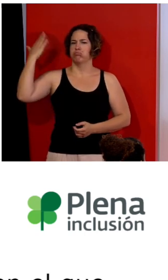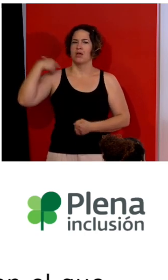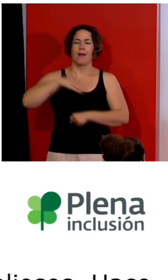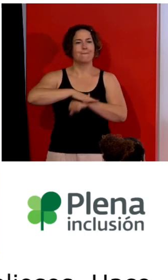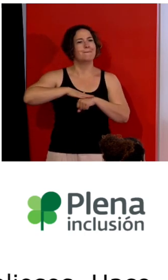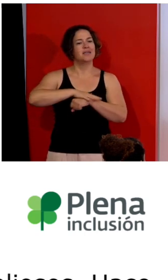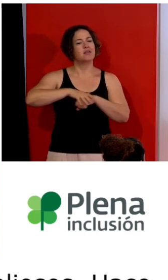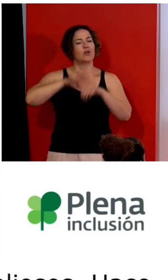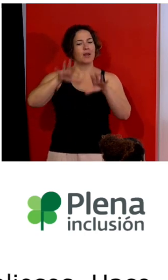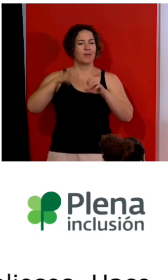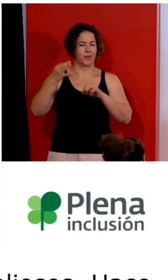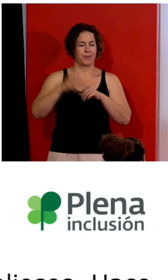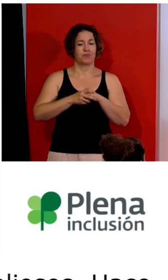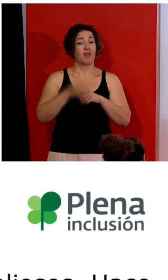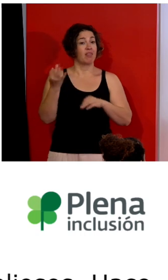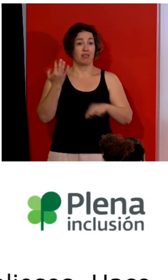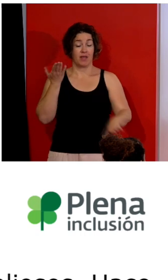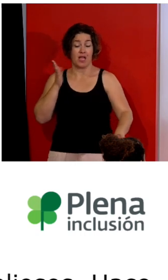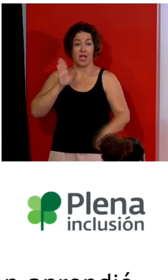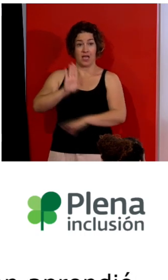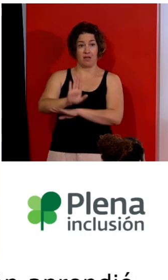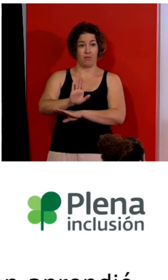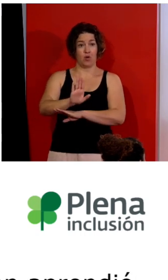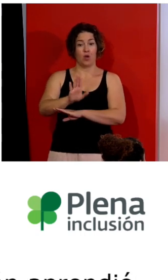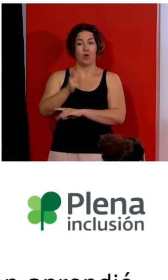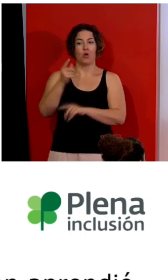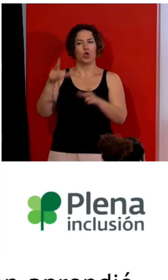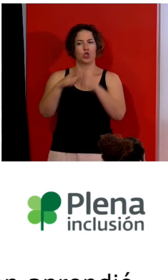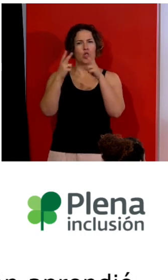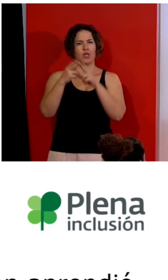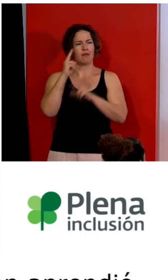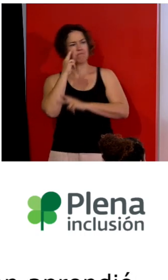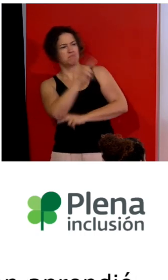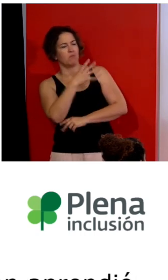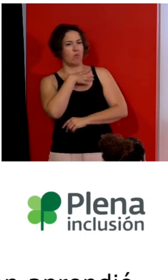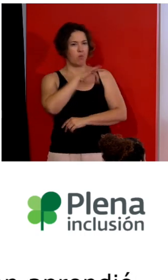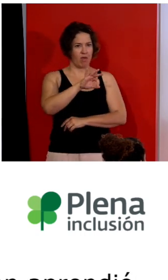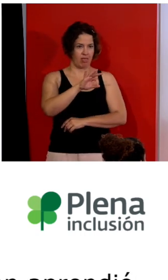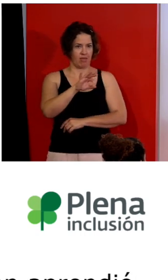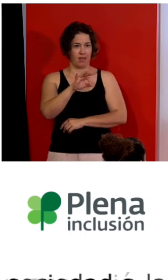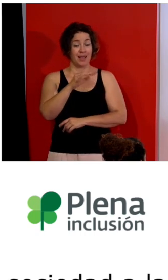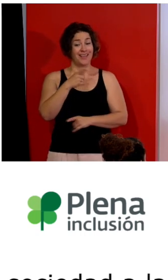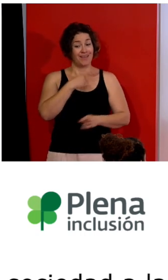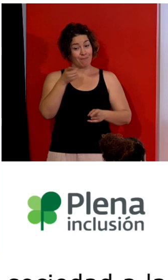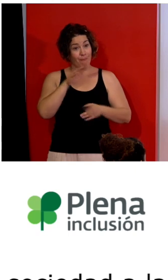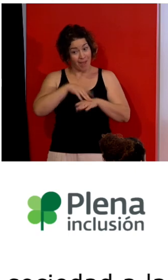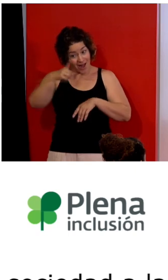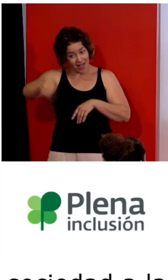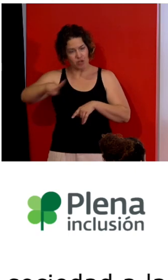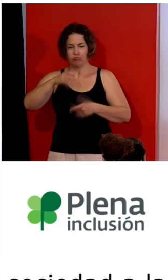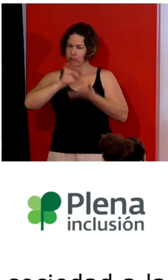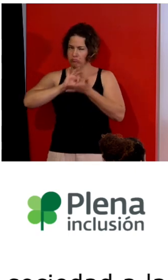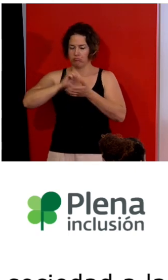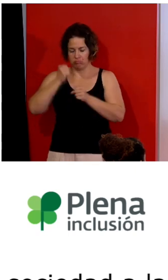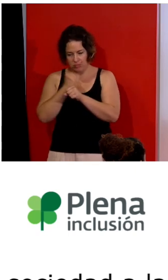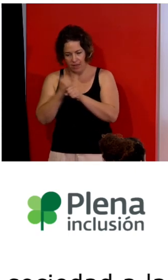Administración aprendió que debe ser ejemplo y espejo de la sociedad a la que debe servir, ser la punta de lanza de